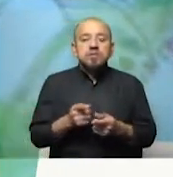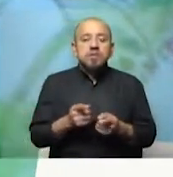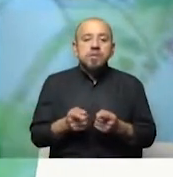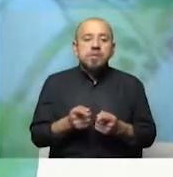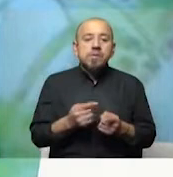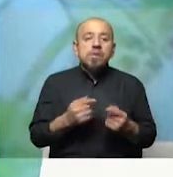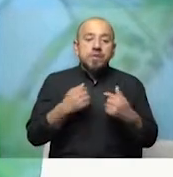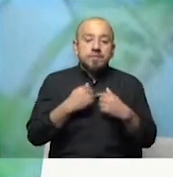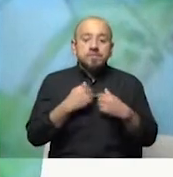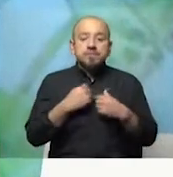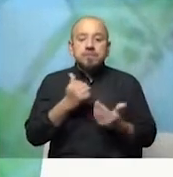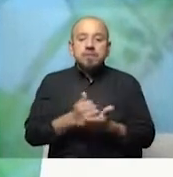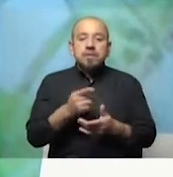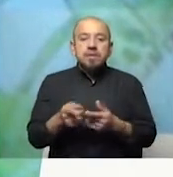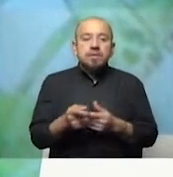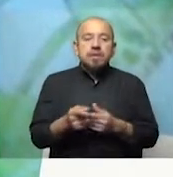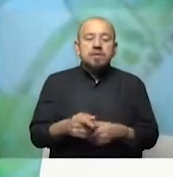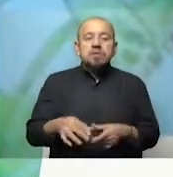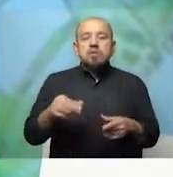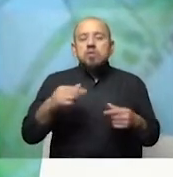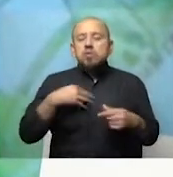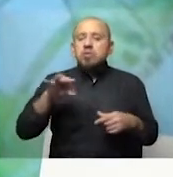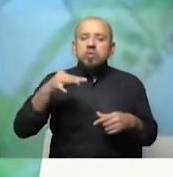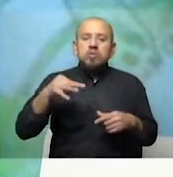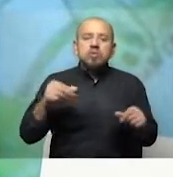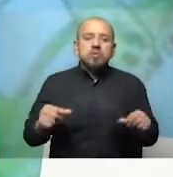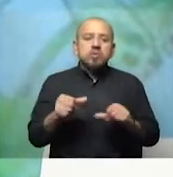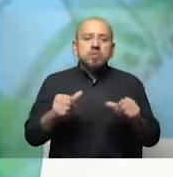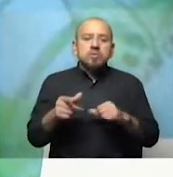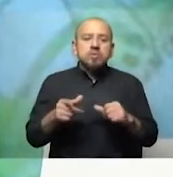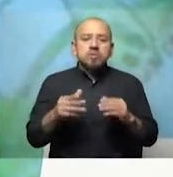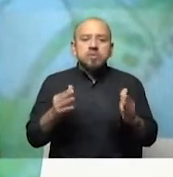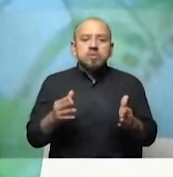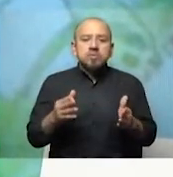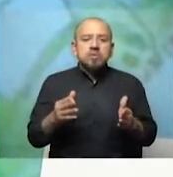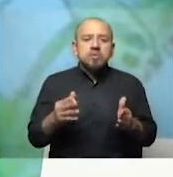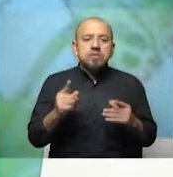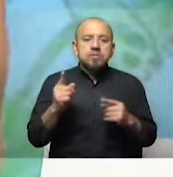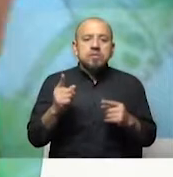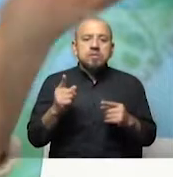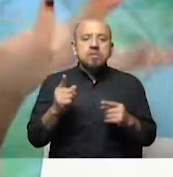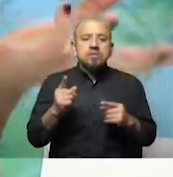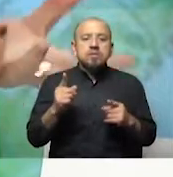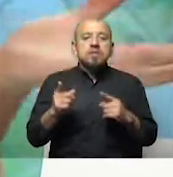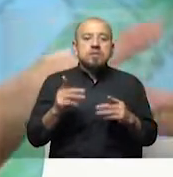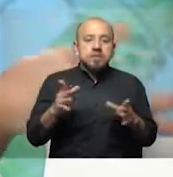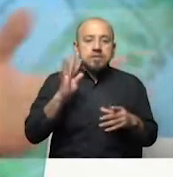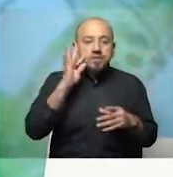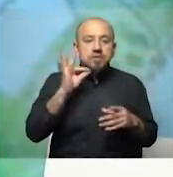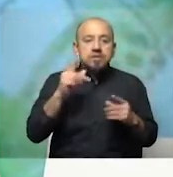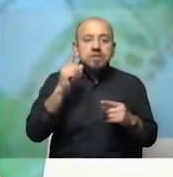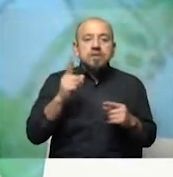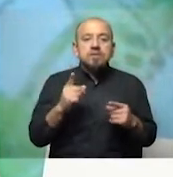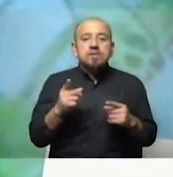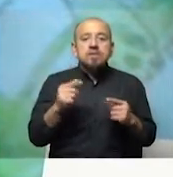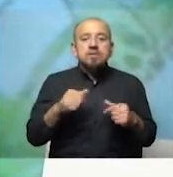cuando te digo que yo interviene en la metodología lo único que hice yo que espero que mamá de donde esté lo perdone pero bueno fue